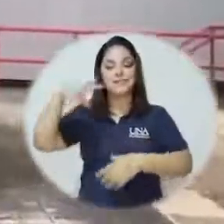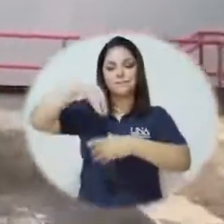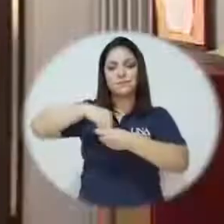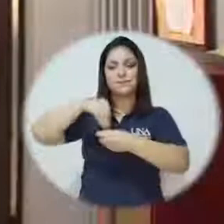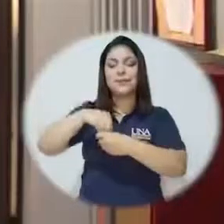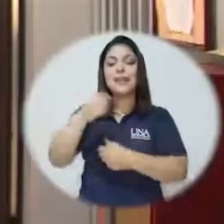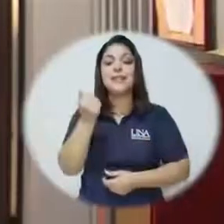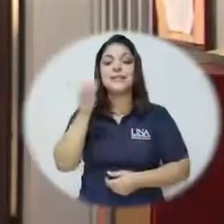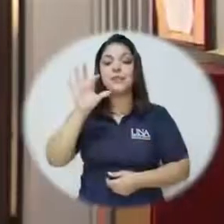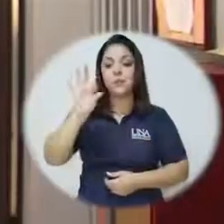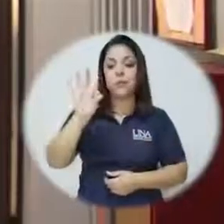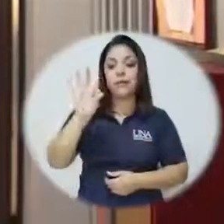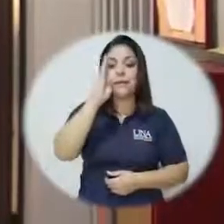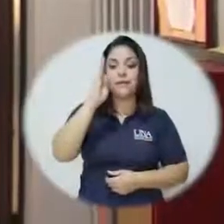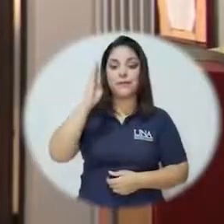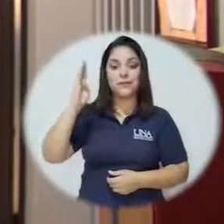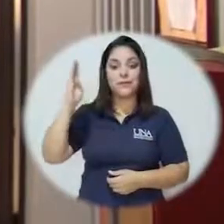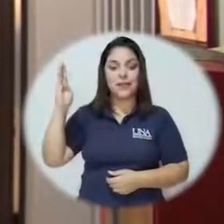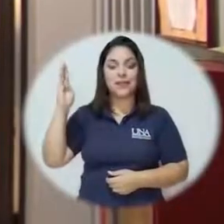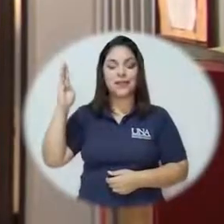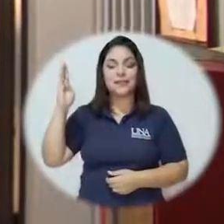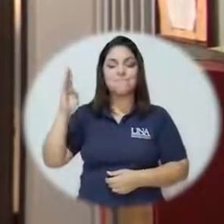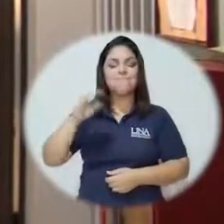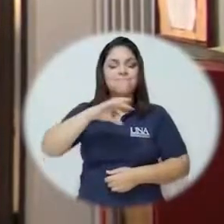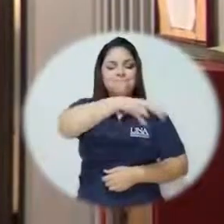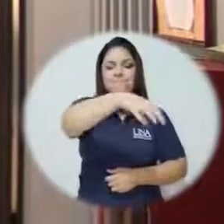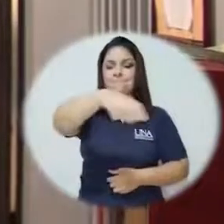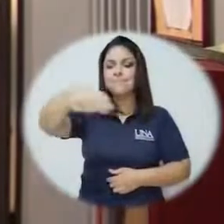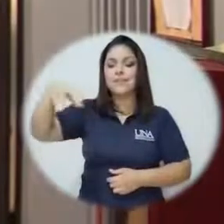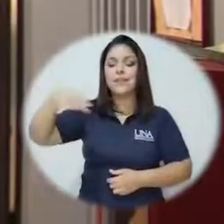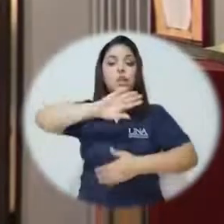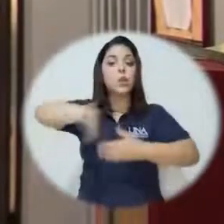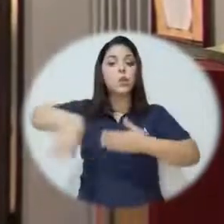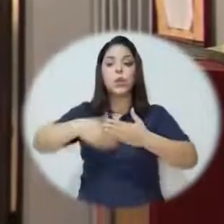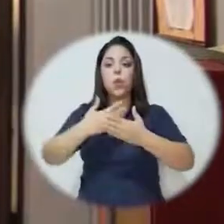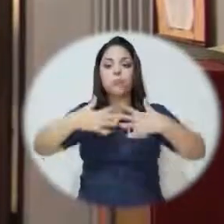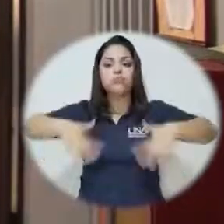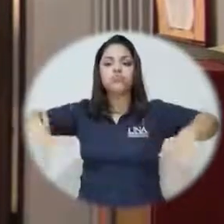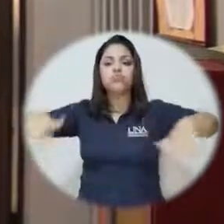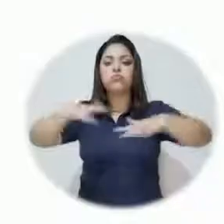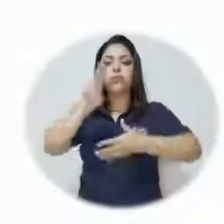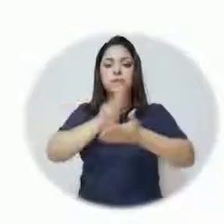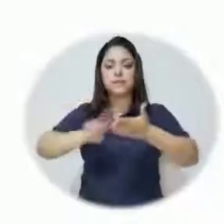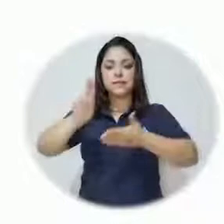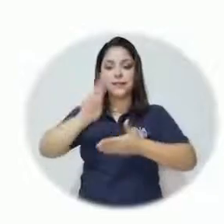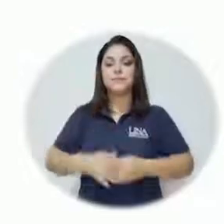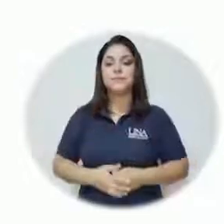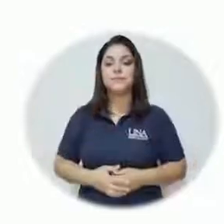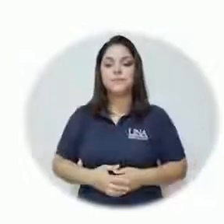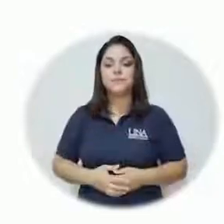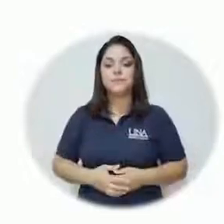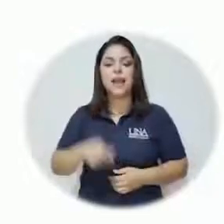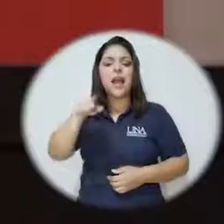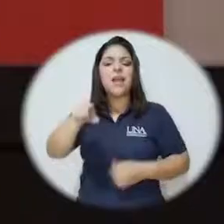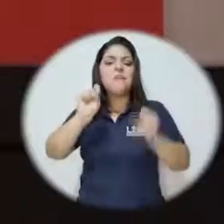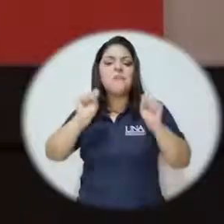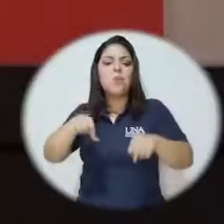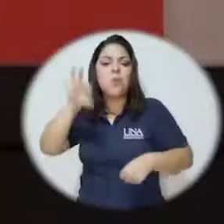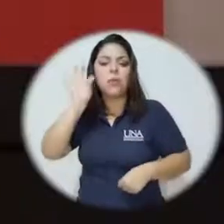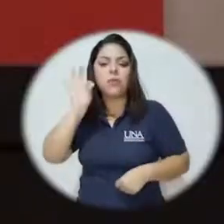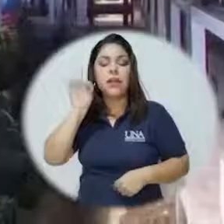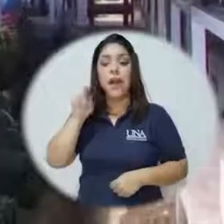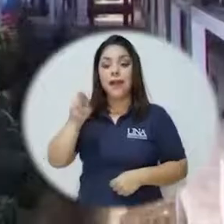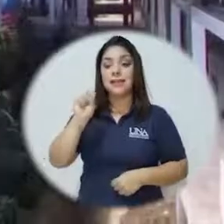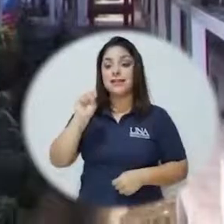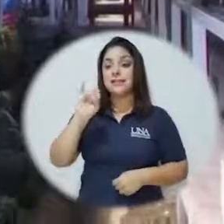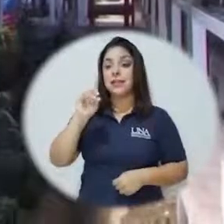está conformado por 19 bibliotecas distribuidas en todas las sedes. ¿Qué podría encontrar ahí? El SIDUNA